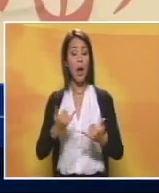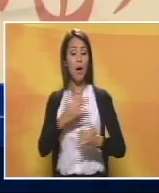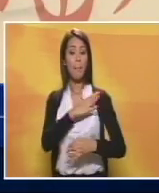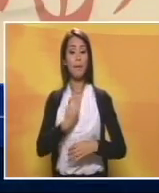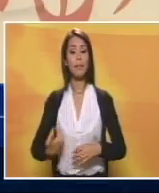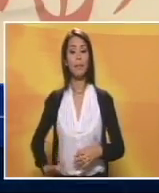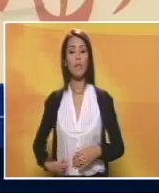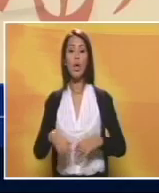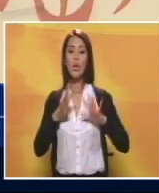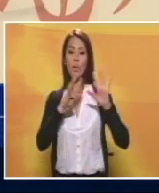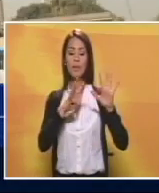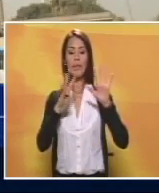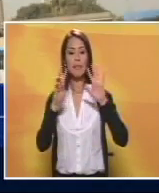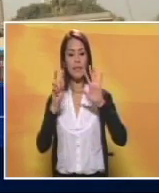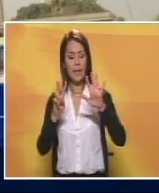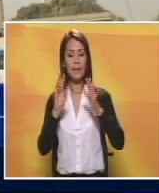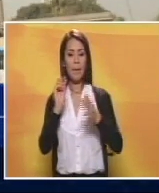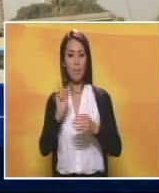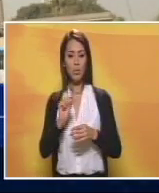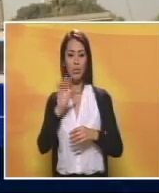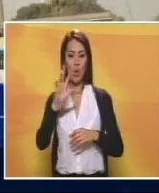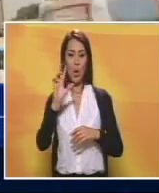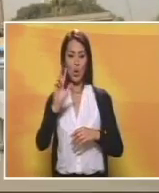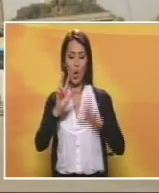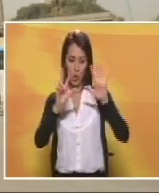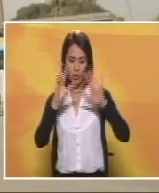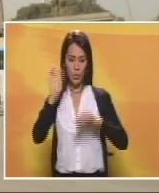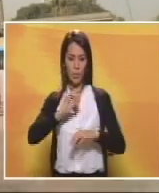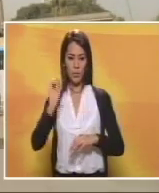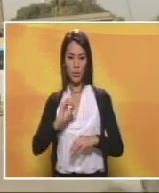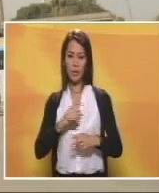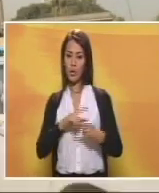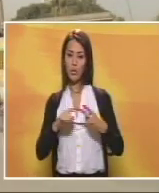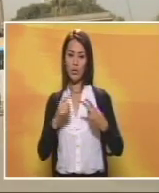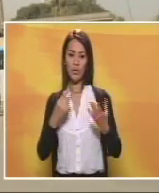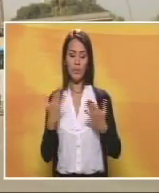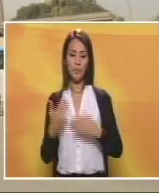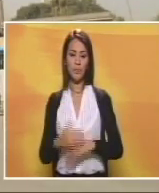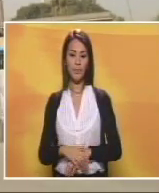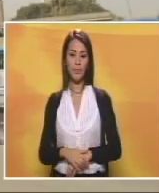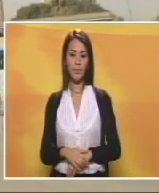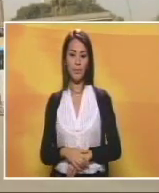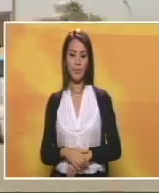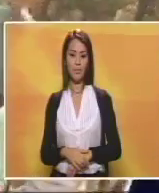obtuvo 97.8% de los votos frente a su único rival, Mustafa Musa.